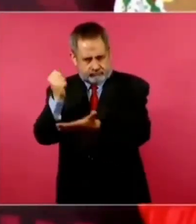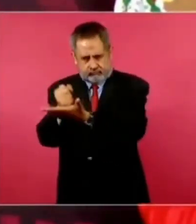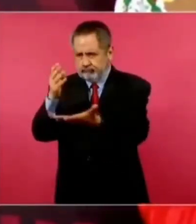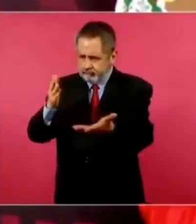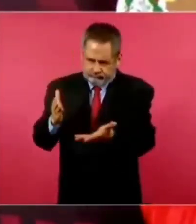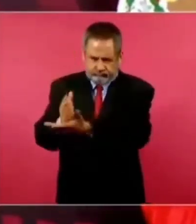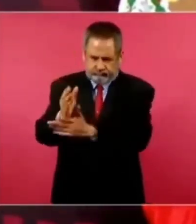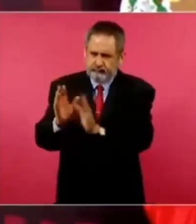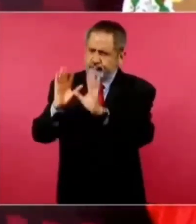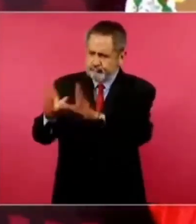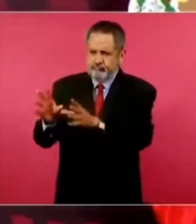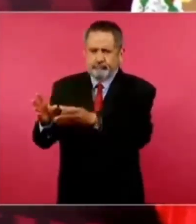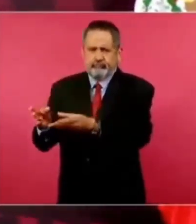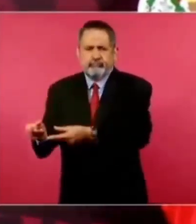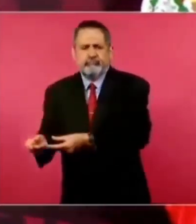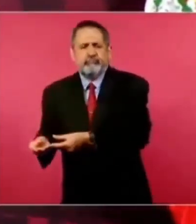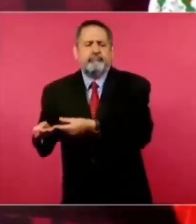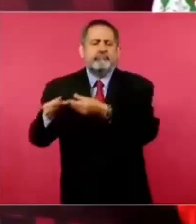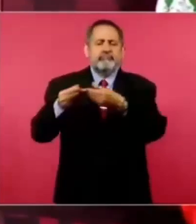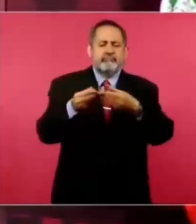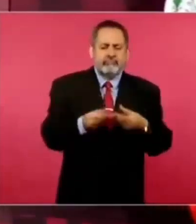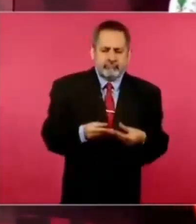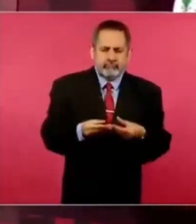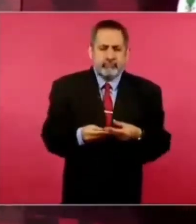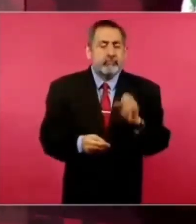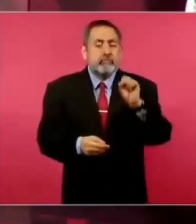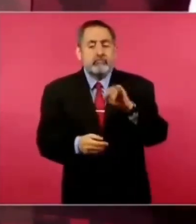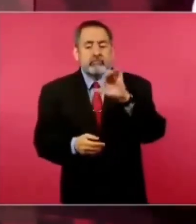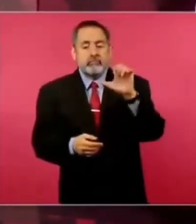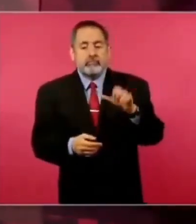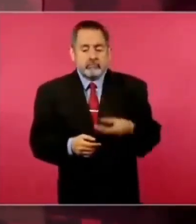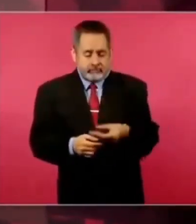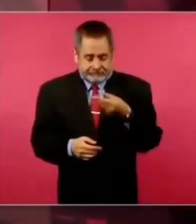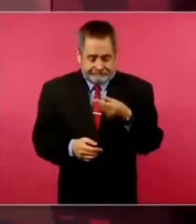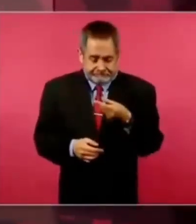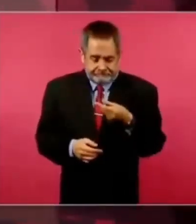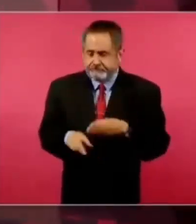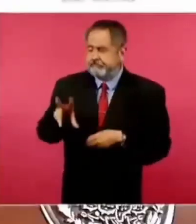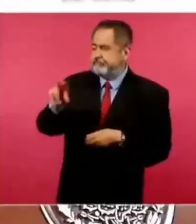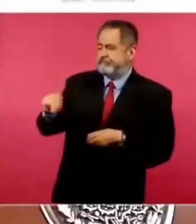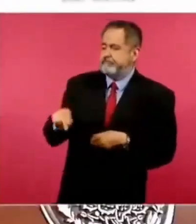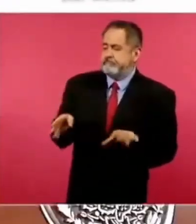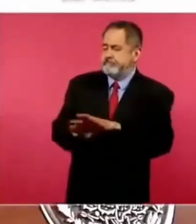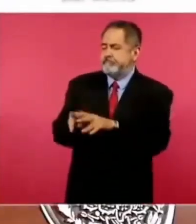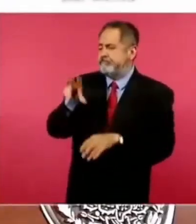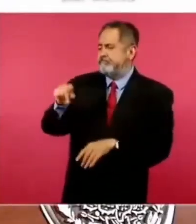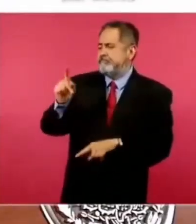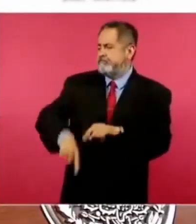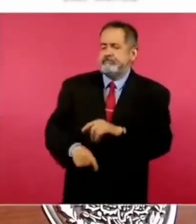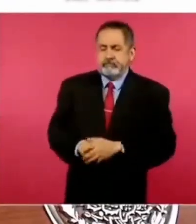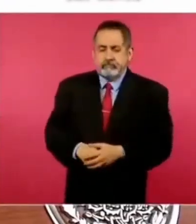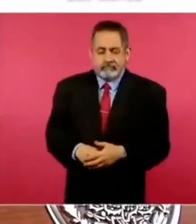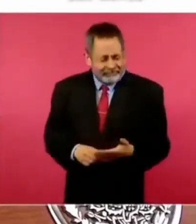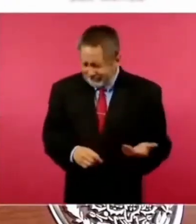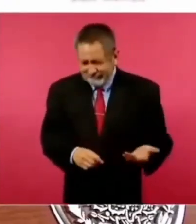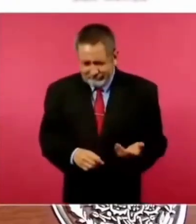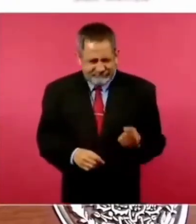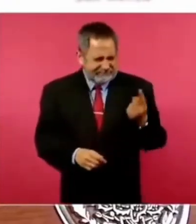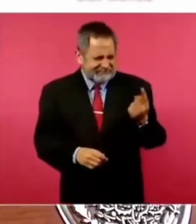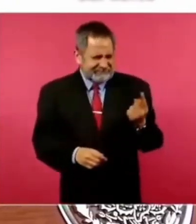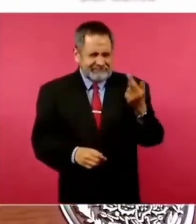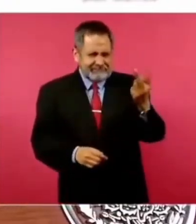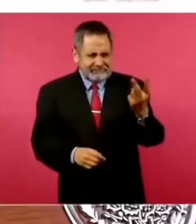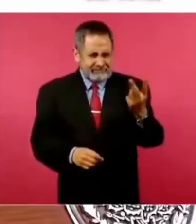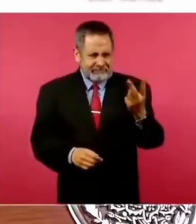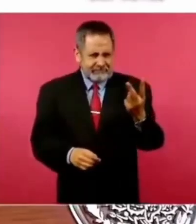senadores llega a la suprema corte y un o